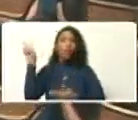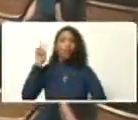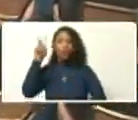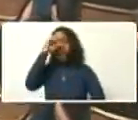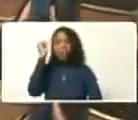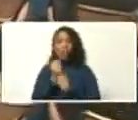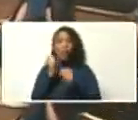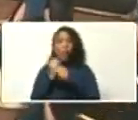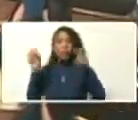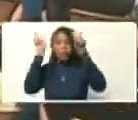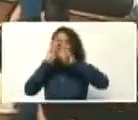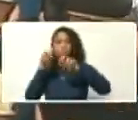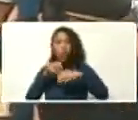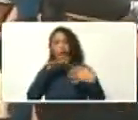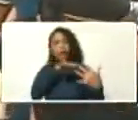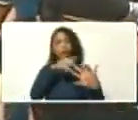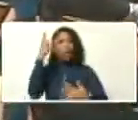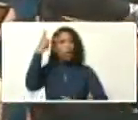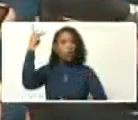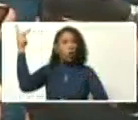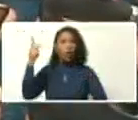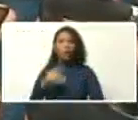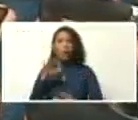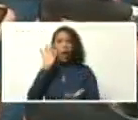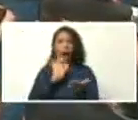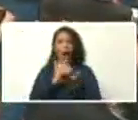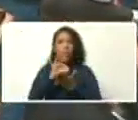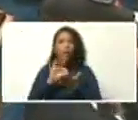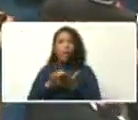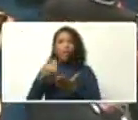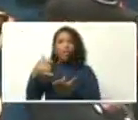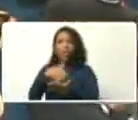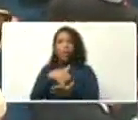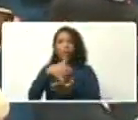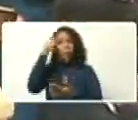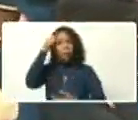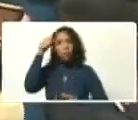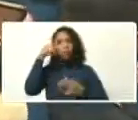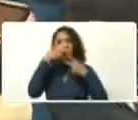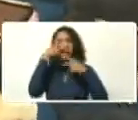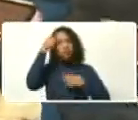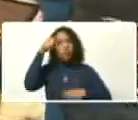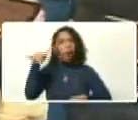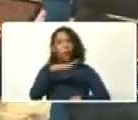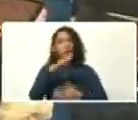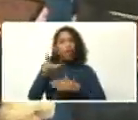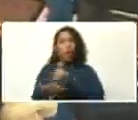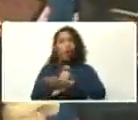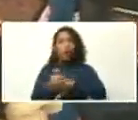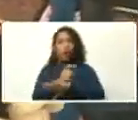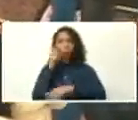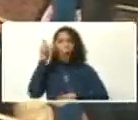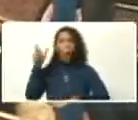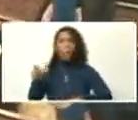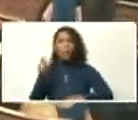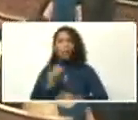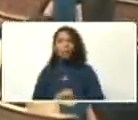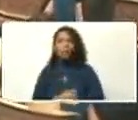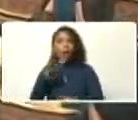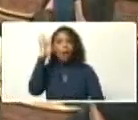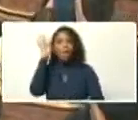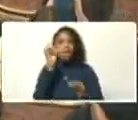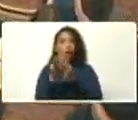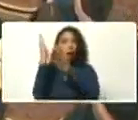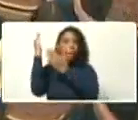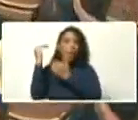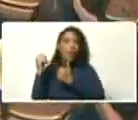de investigación Guerra Psicológica, Estrategia para Debilitar Pueblos y Gobiernos, José Gregorio Hernández, Fe,